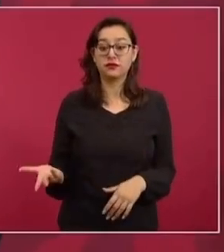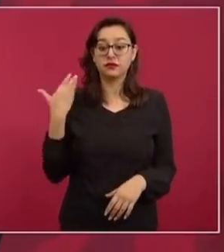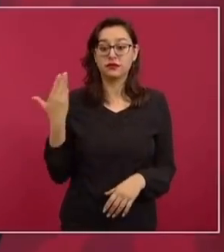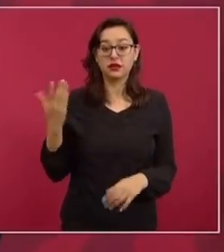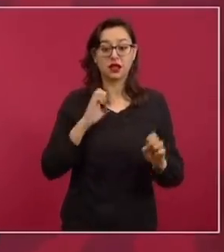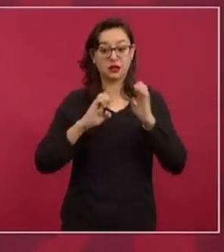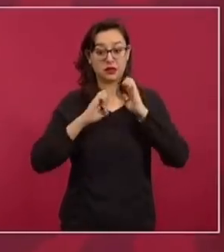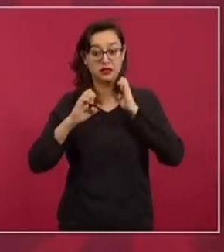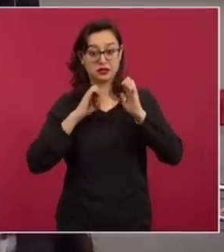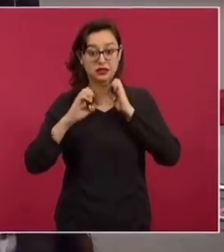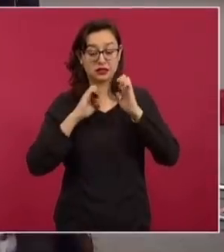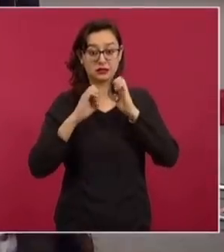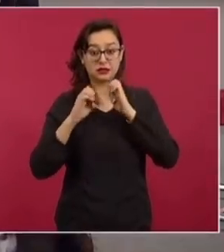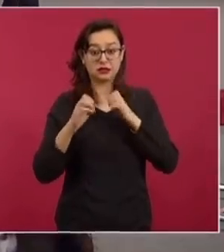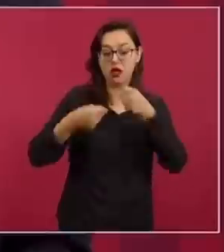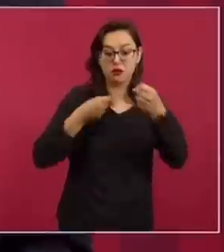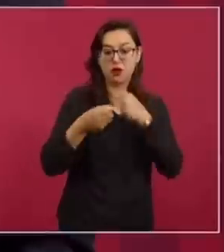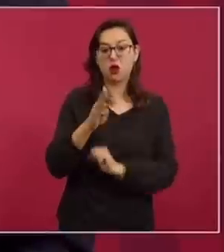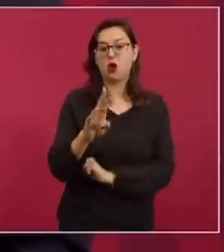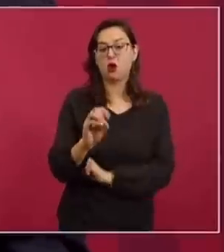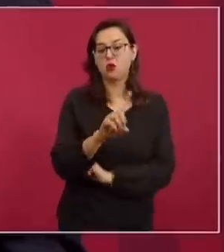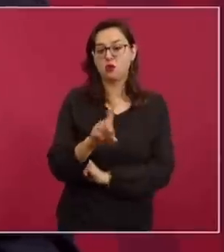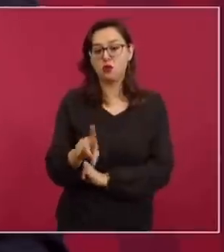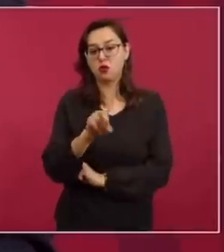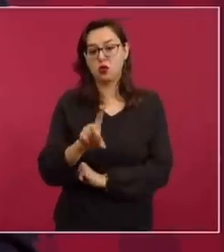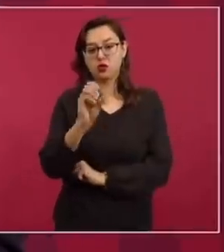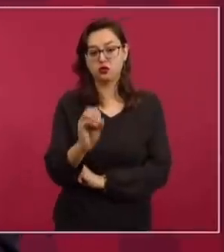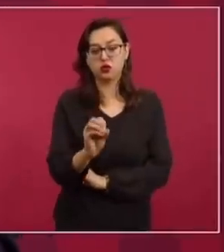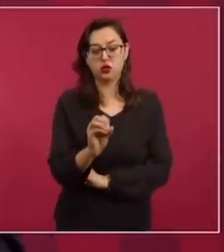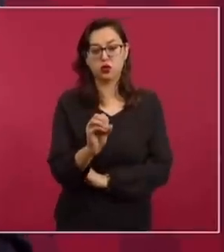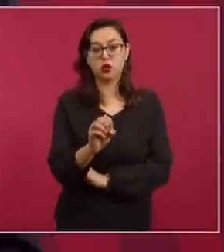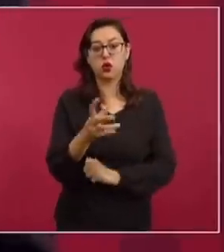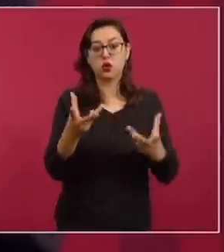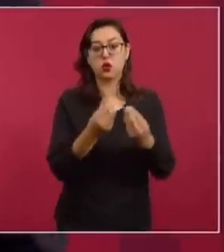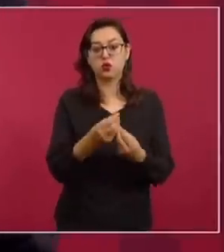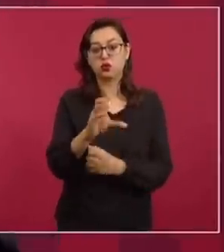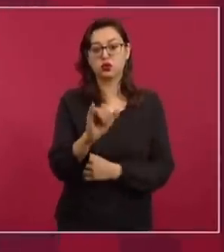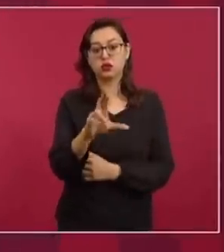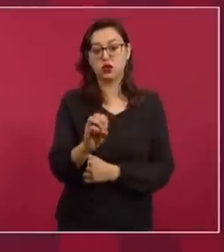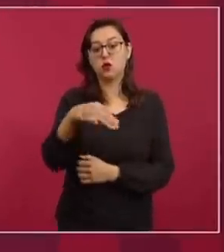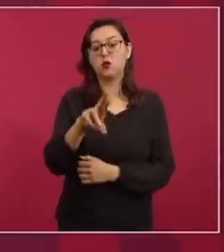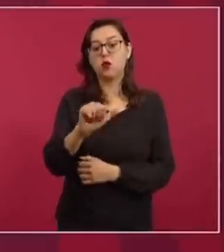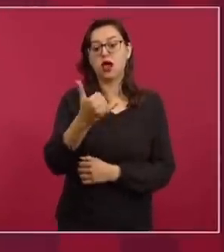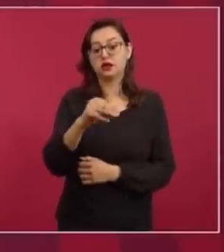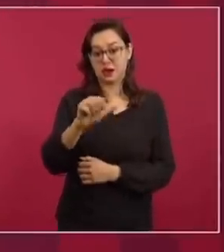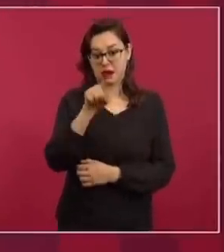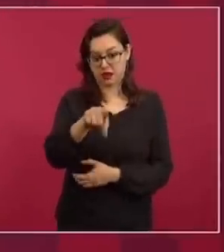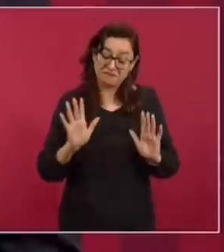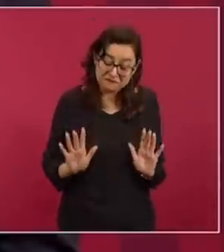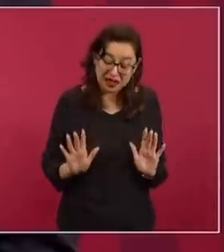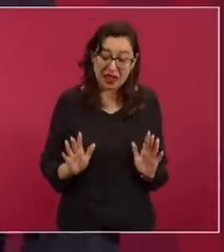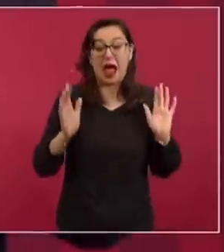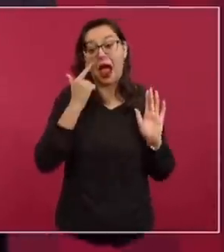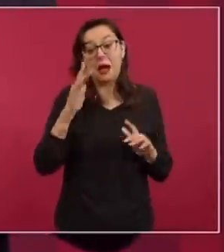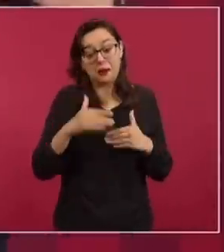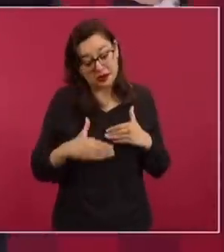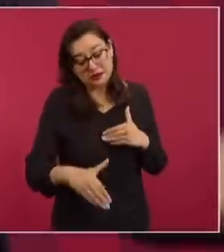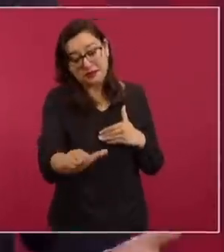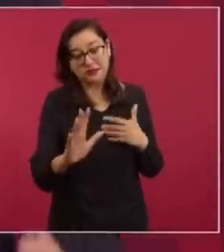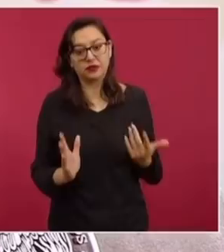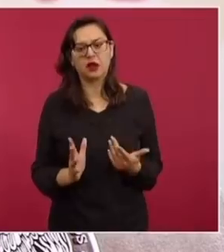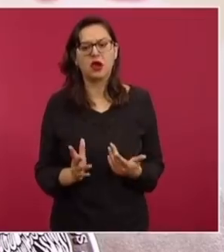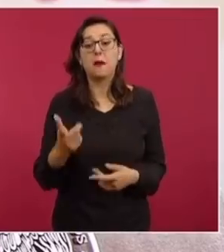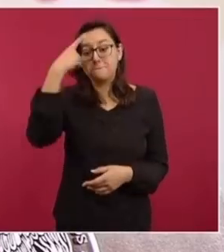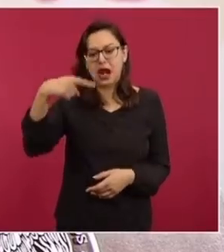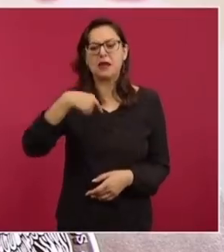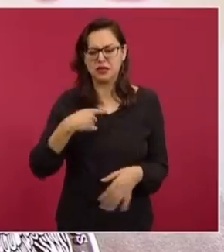no la vi, me la comentaron, de Broso, con Ciro Murayama. Y en contra mía, yo soy partidario de que todos